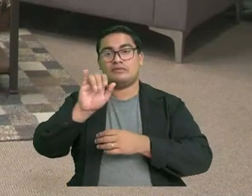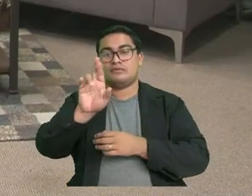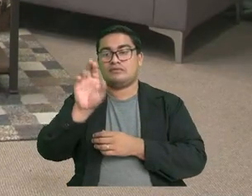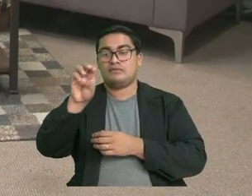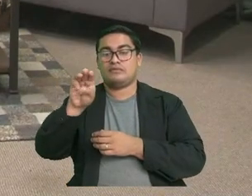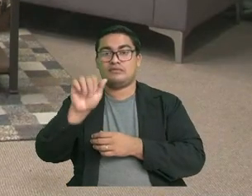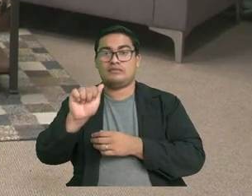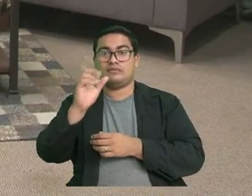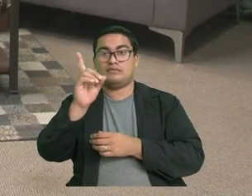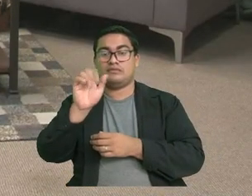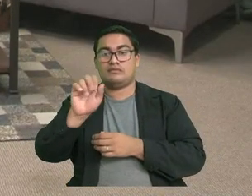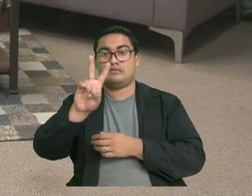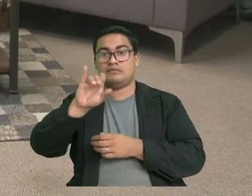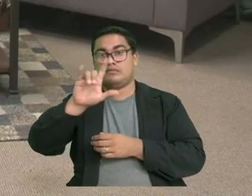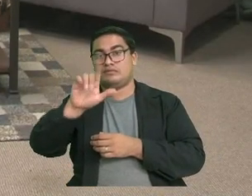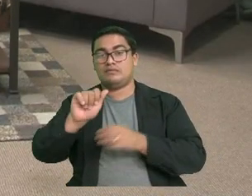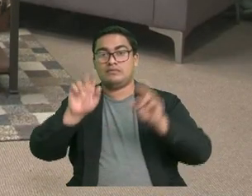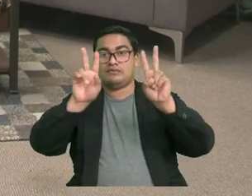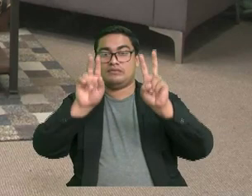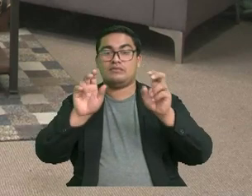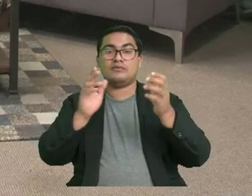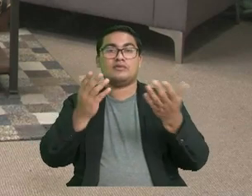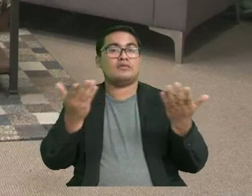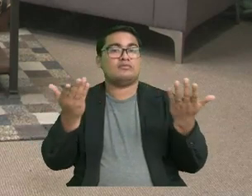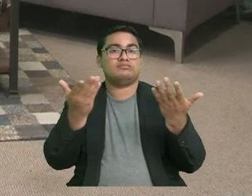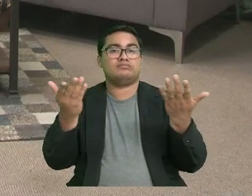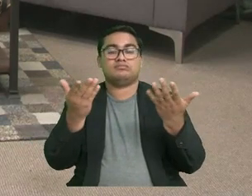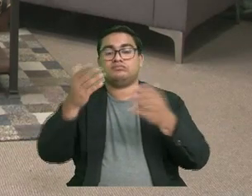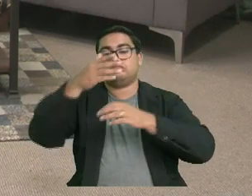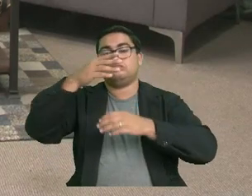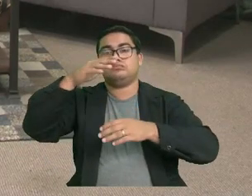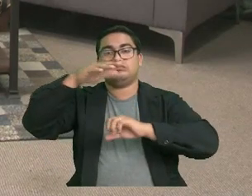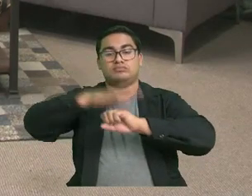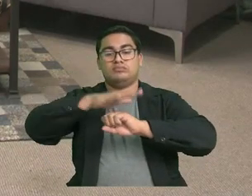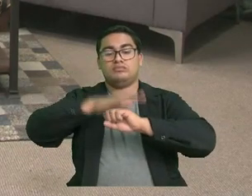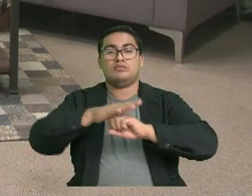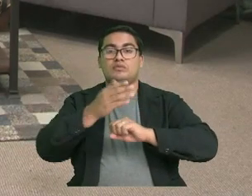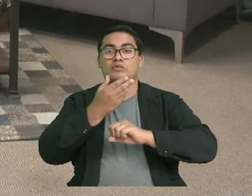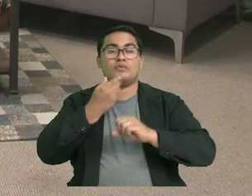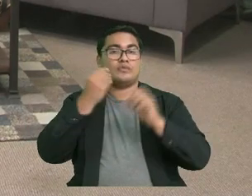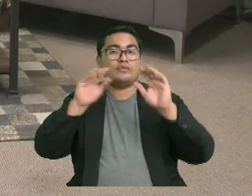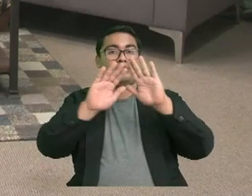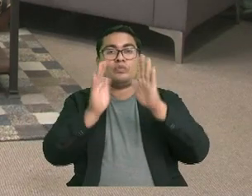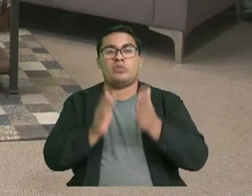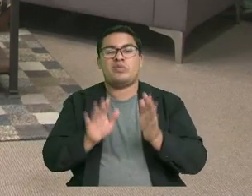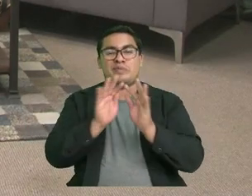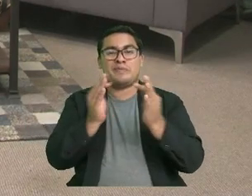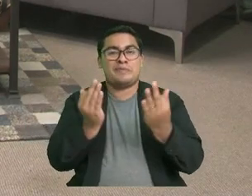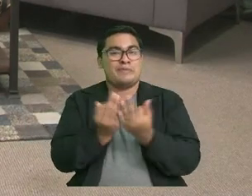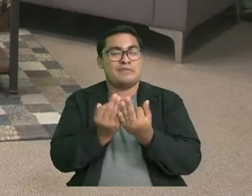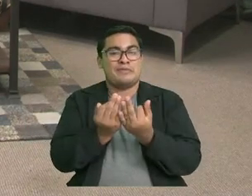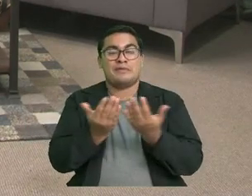Comisión de Asuntos de la Mujer, Juventud, Niñez y Familia. Diputada, pues este quehacer legislativo, ¿cómo precisamente articula